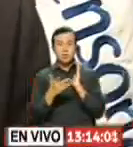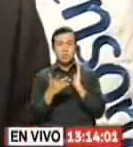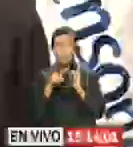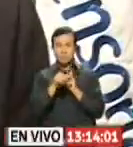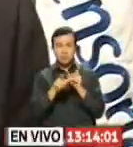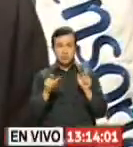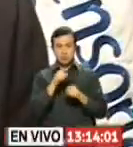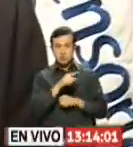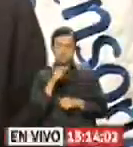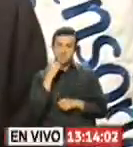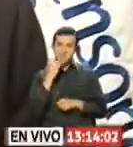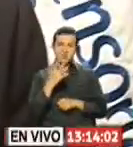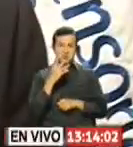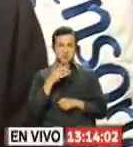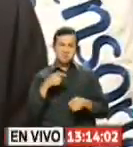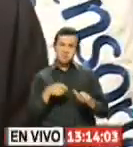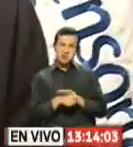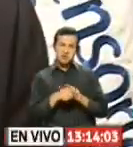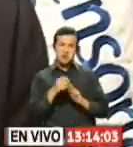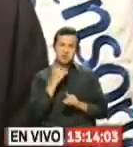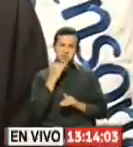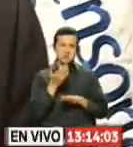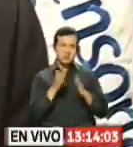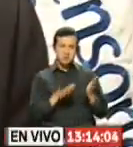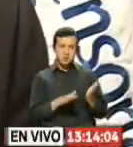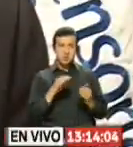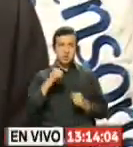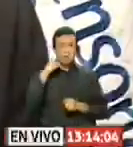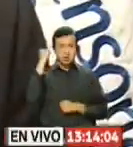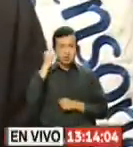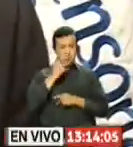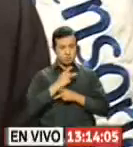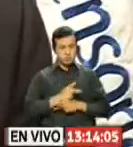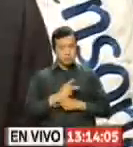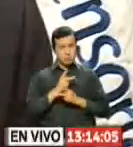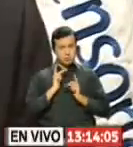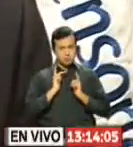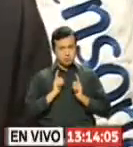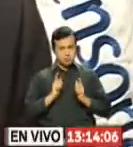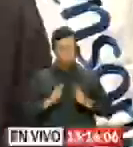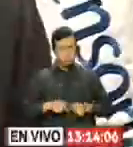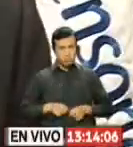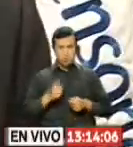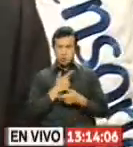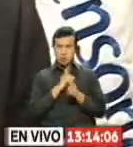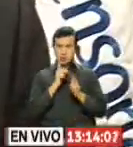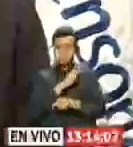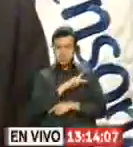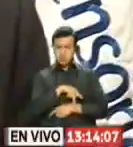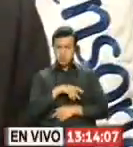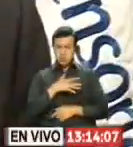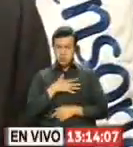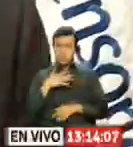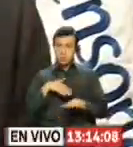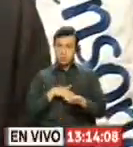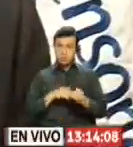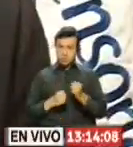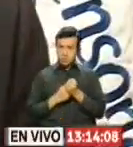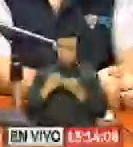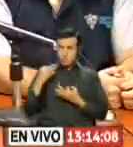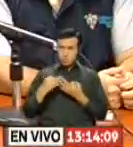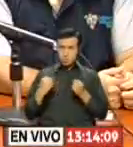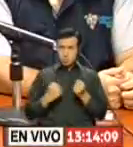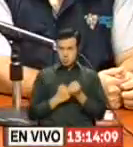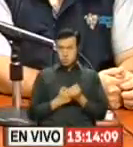privados arbitrariamente de la vida, el derecho a la integridad, el derecho a la libertad personal y a las garantías